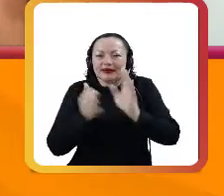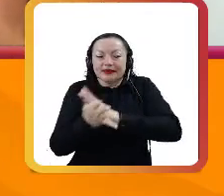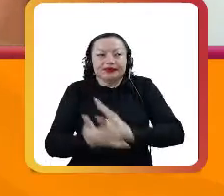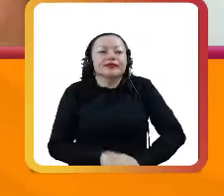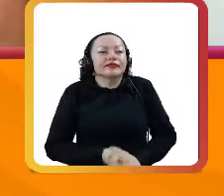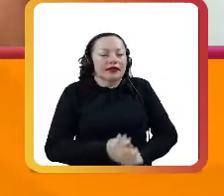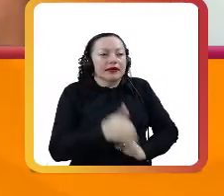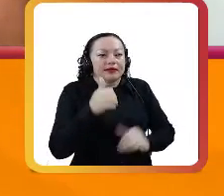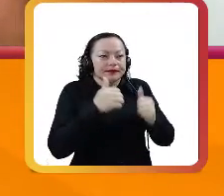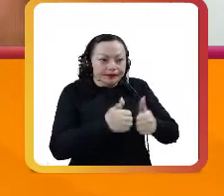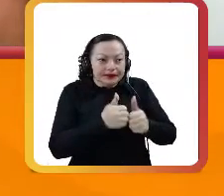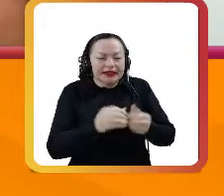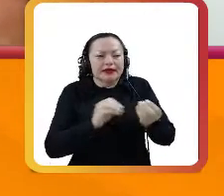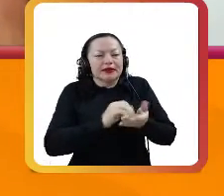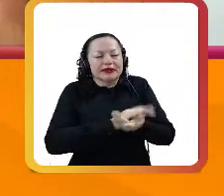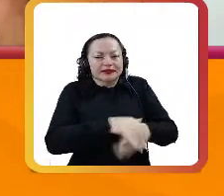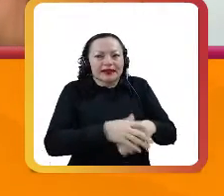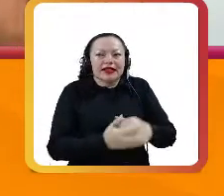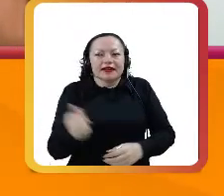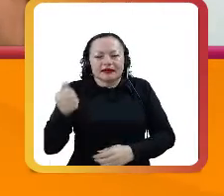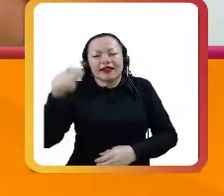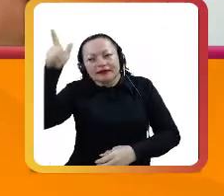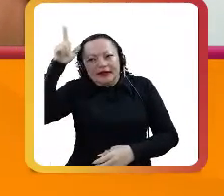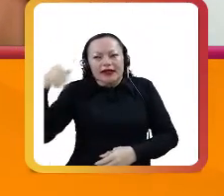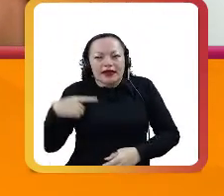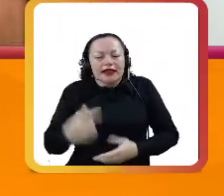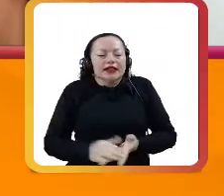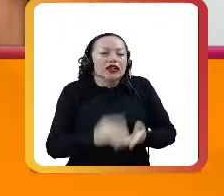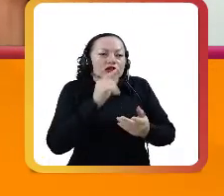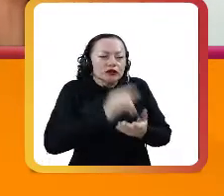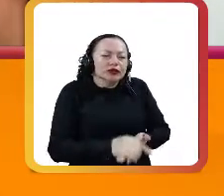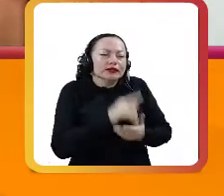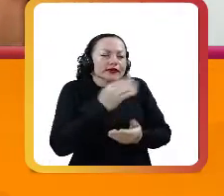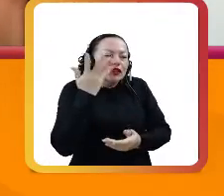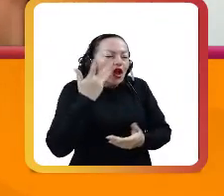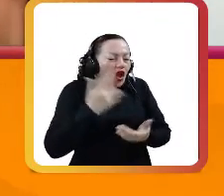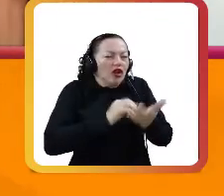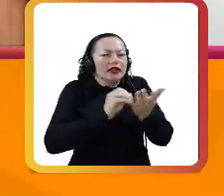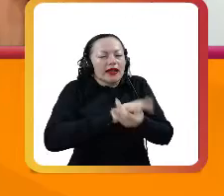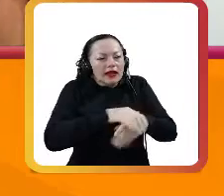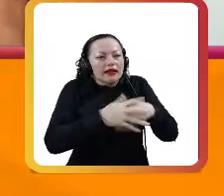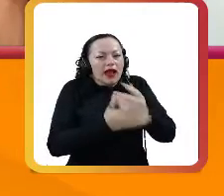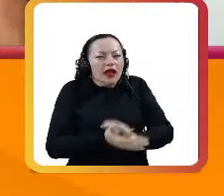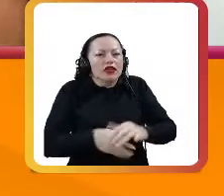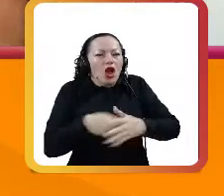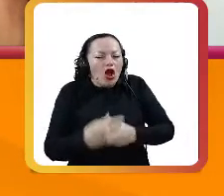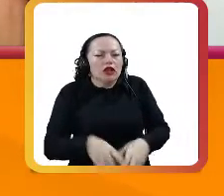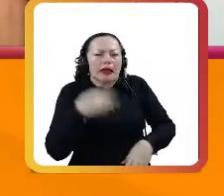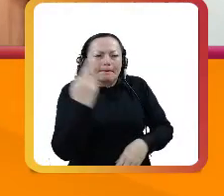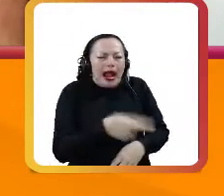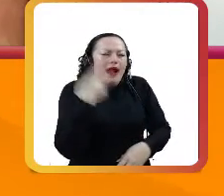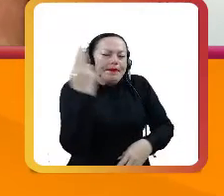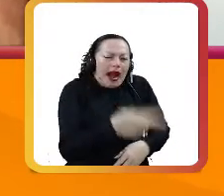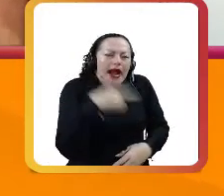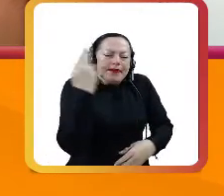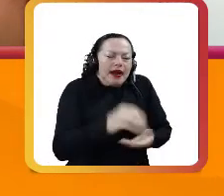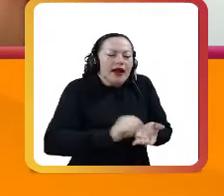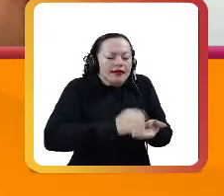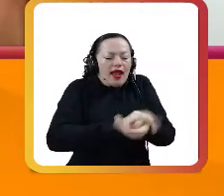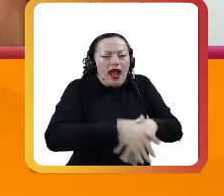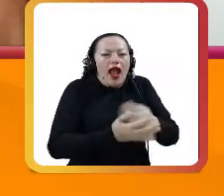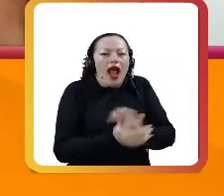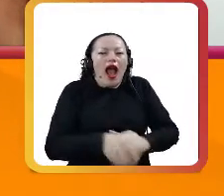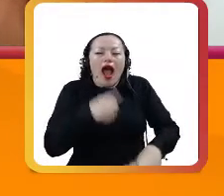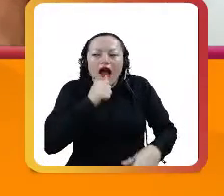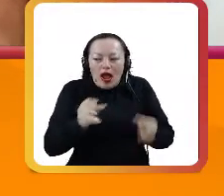Muy bien, Laurita. Lávate las manos constantemente. Total, constantemente, ese es el llamado y a no bajar la guardia, porque en el